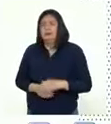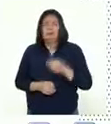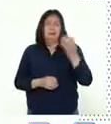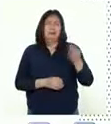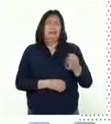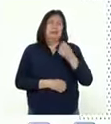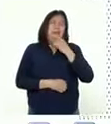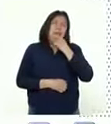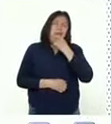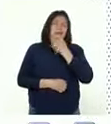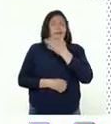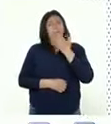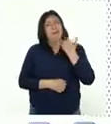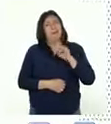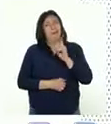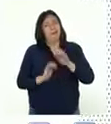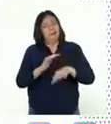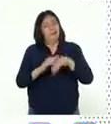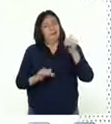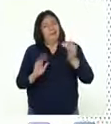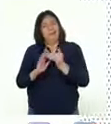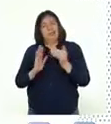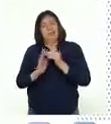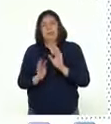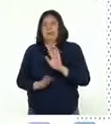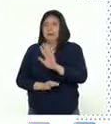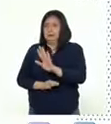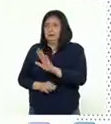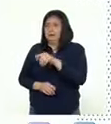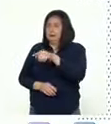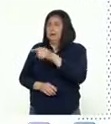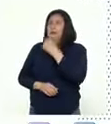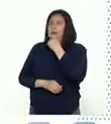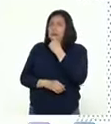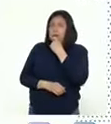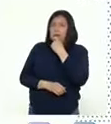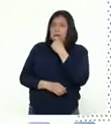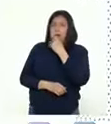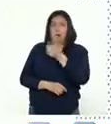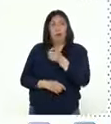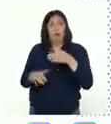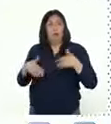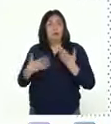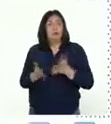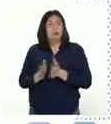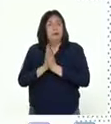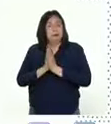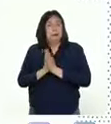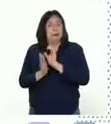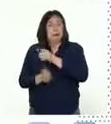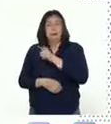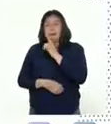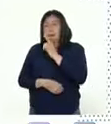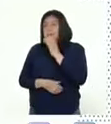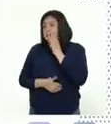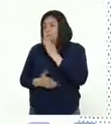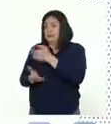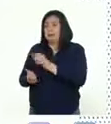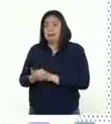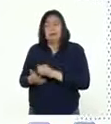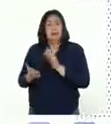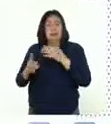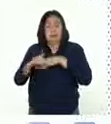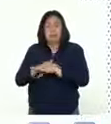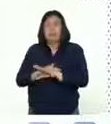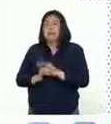La verdad es que preferimos no salir de casa. Pues en ese caso, puedes pedirles a tus papás